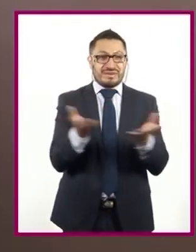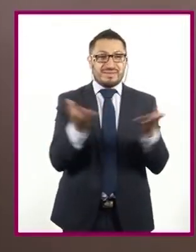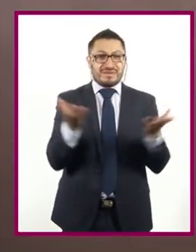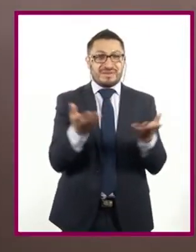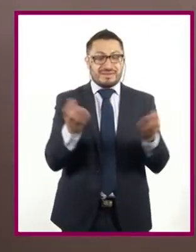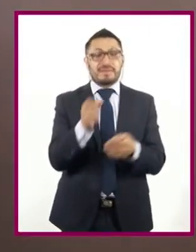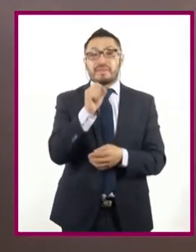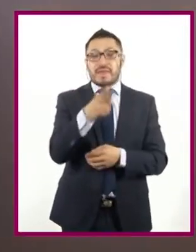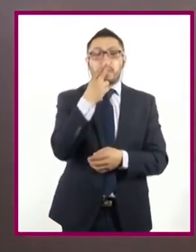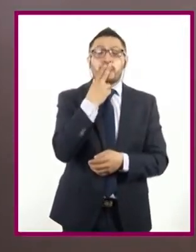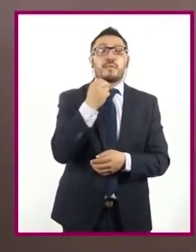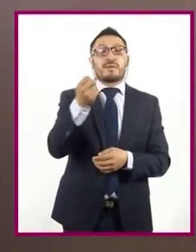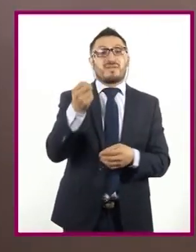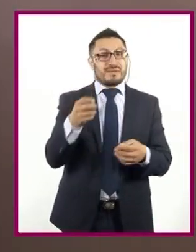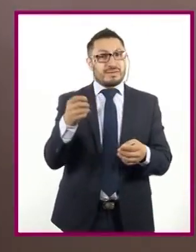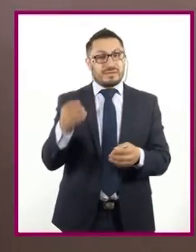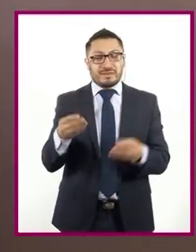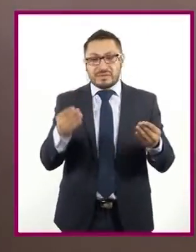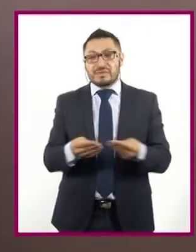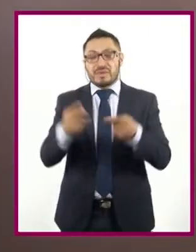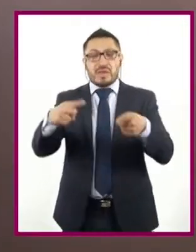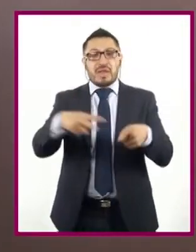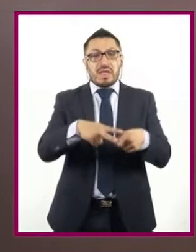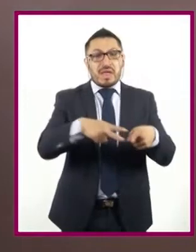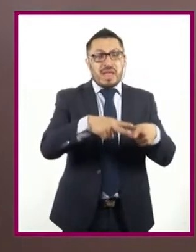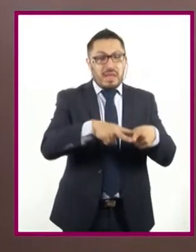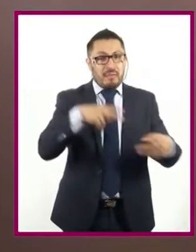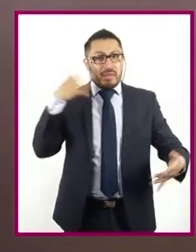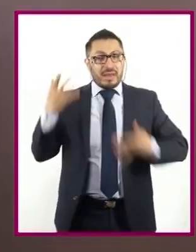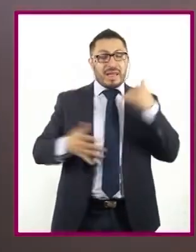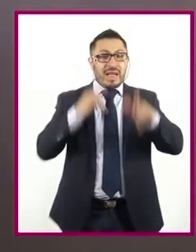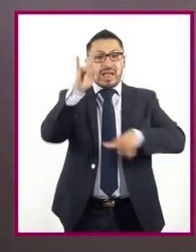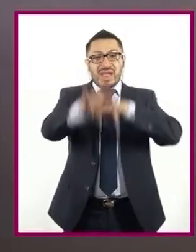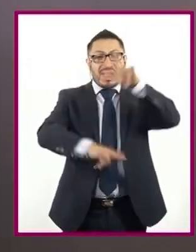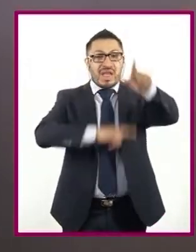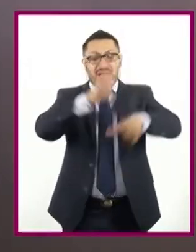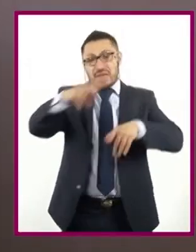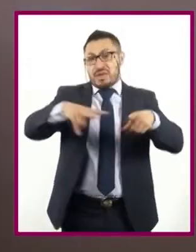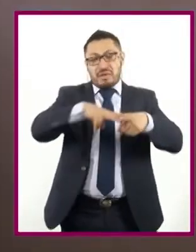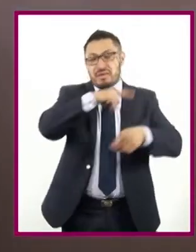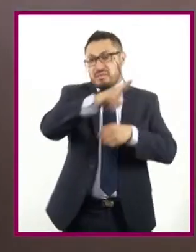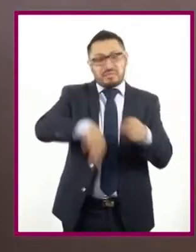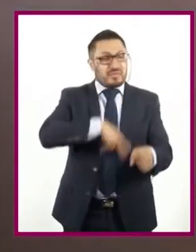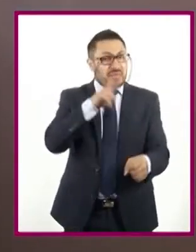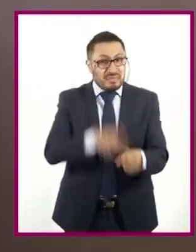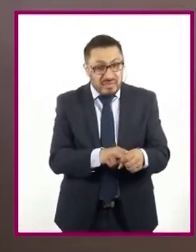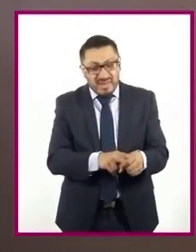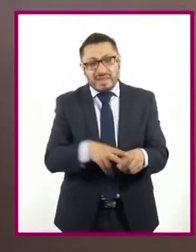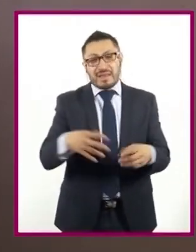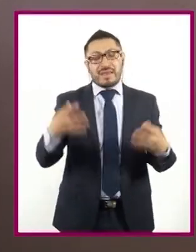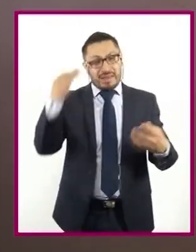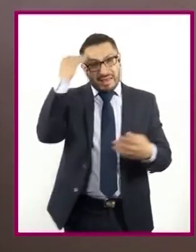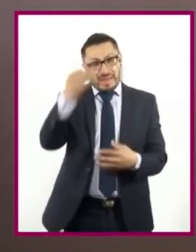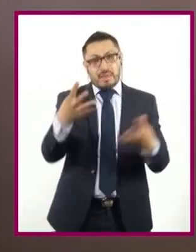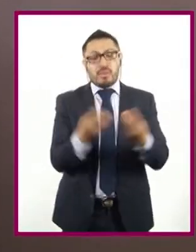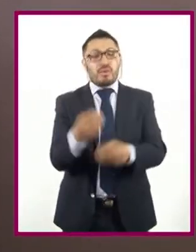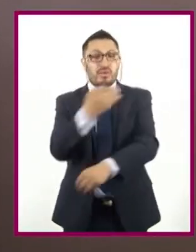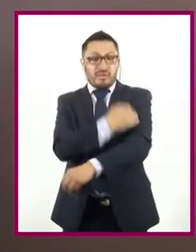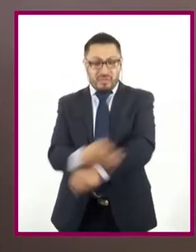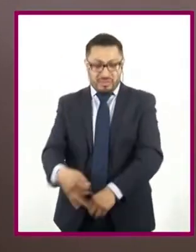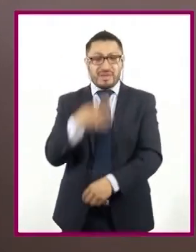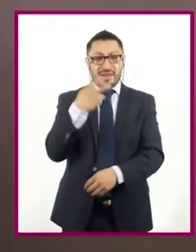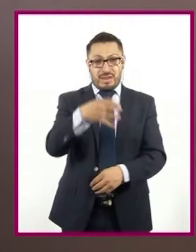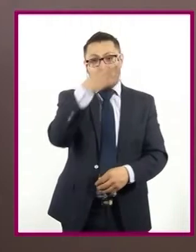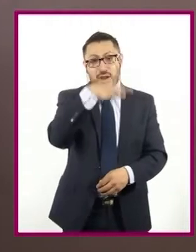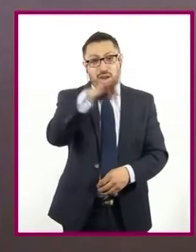incluso dulces, se los lleva a los parques de diversión, parques normales, se pasa tiempo con la familia y es una festividad